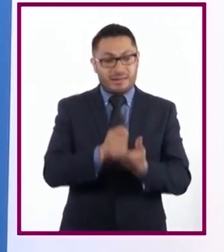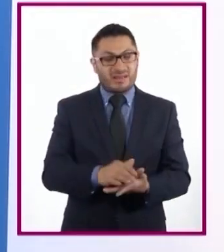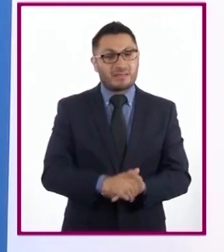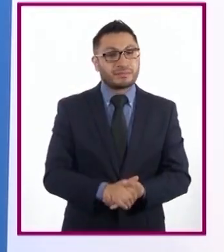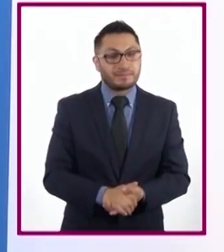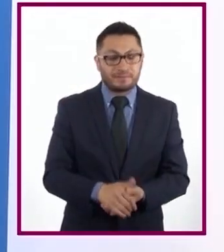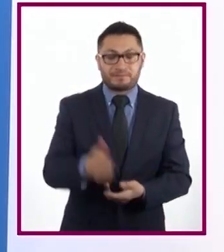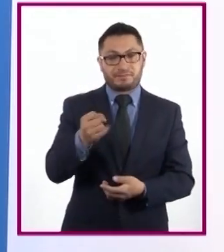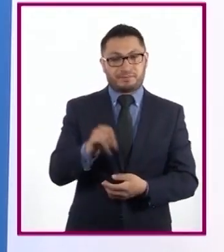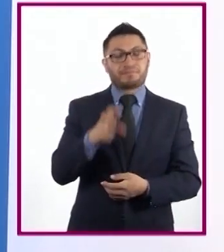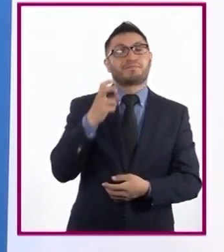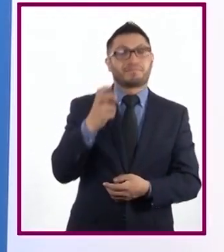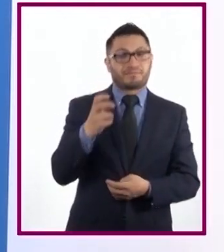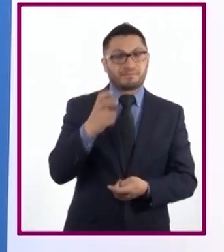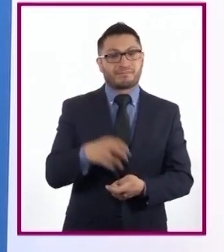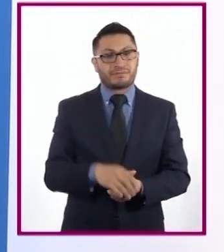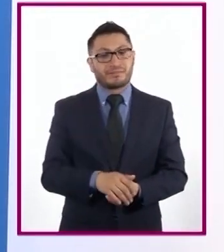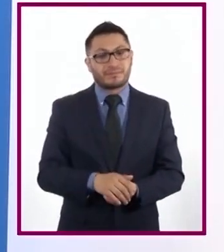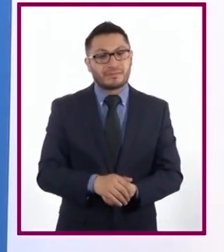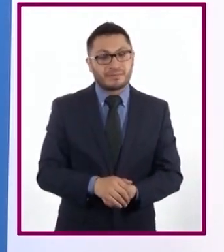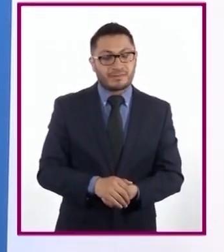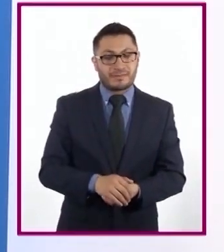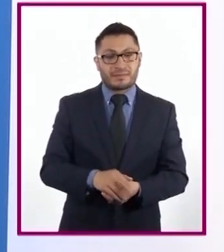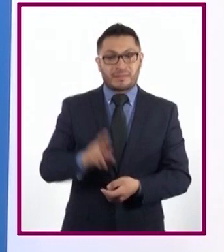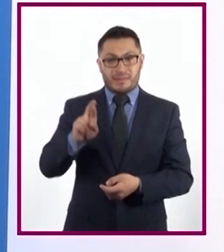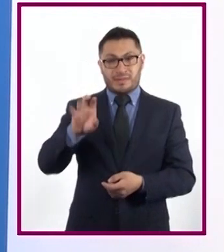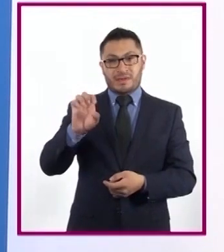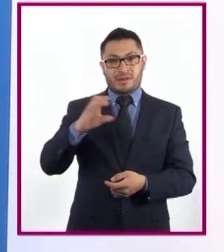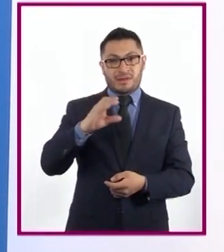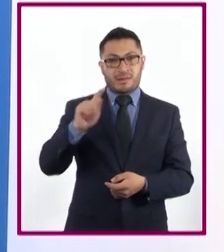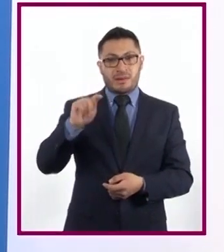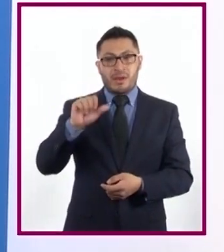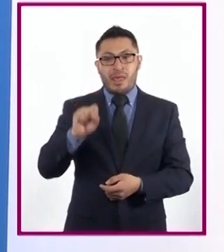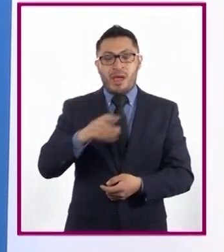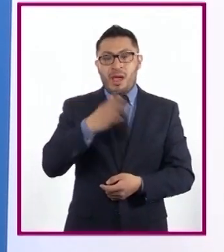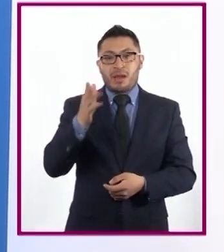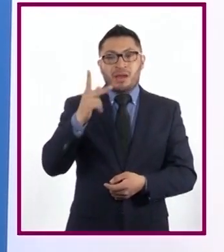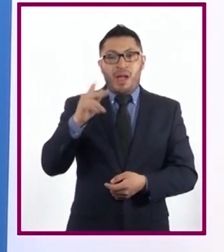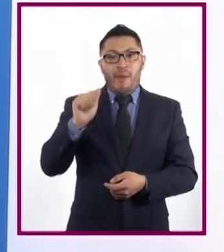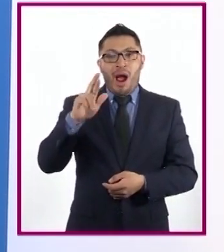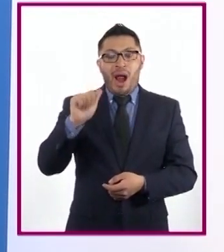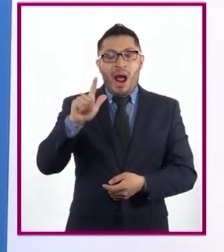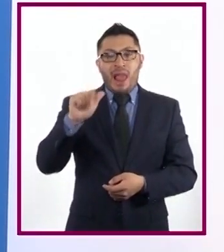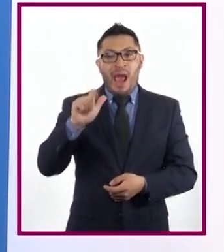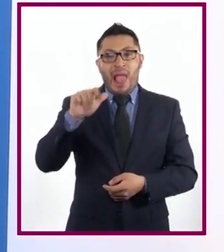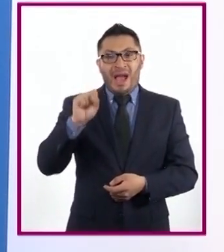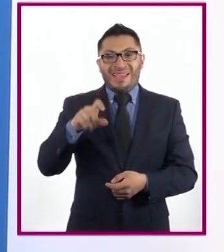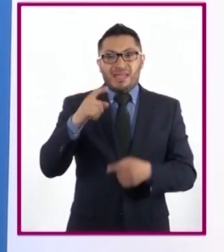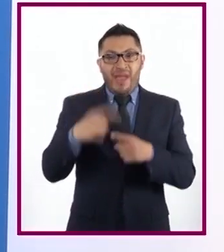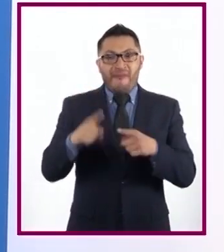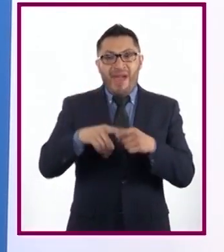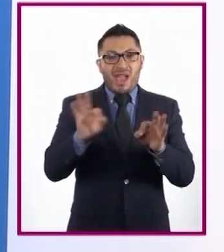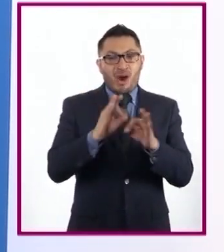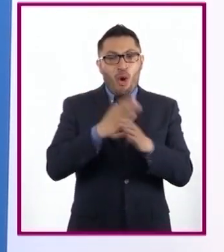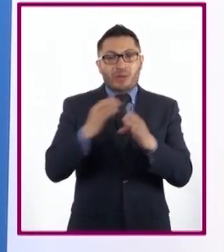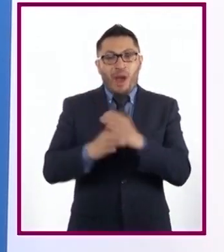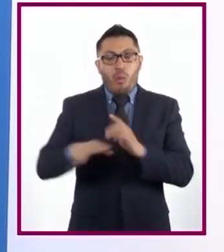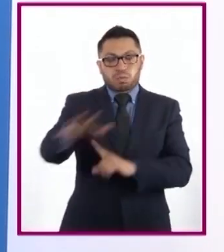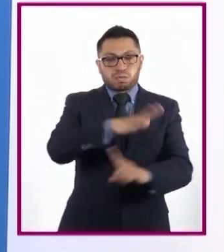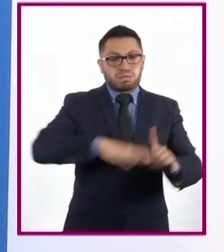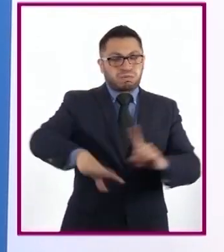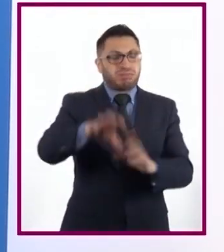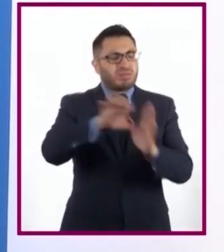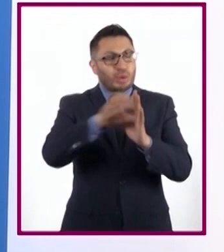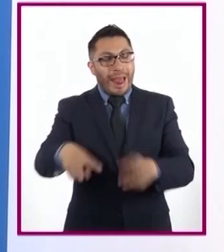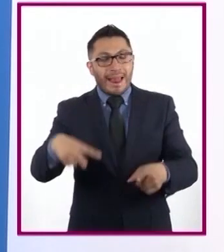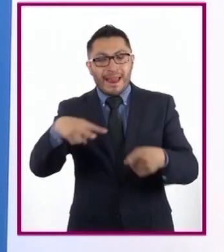Así es, profesora Lisette. Las rectas paralelas modelan distintos objetos de nuestro entorno. Por ejemplo, en los